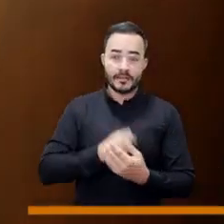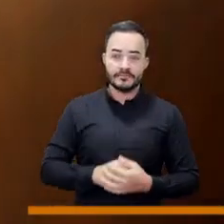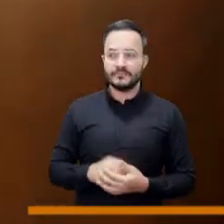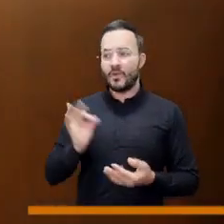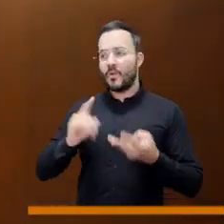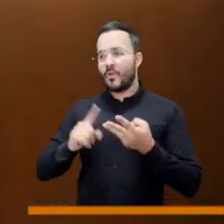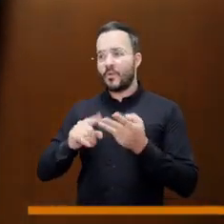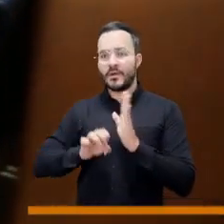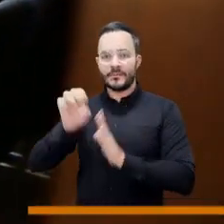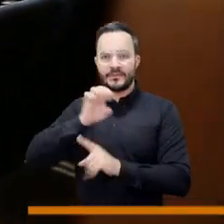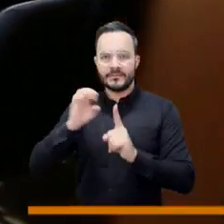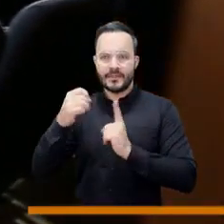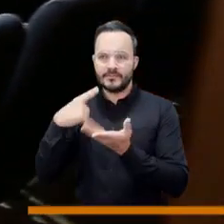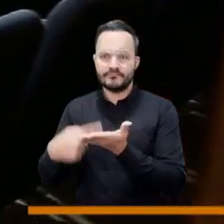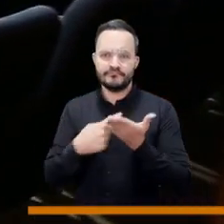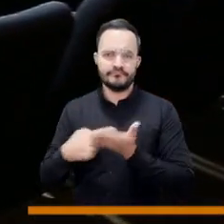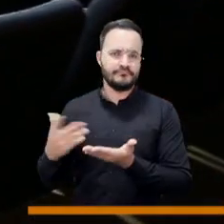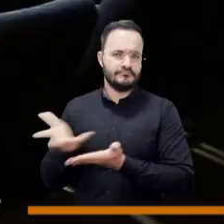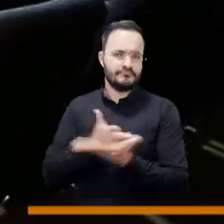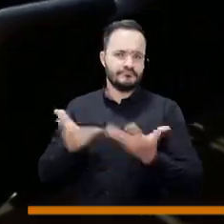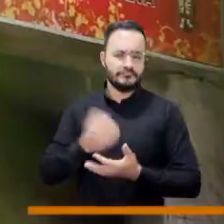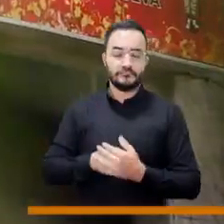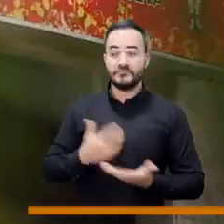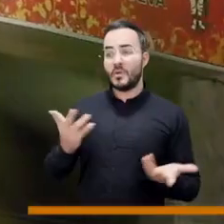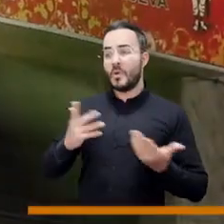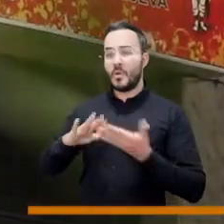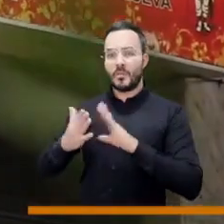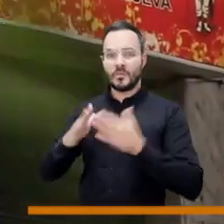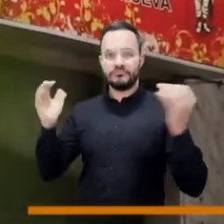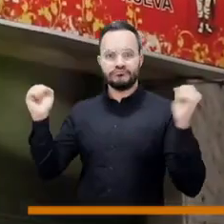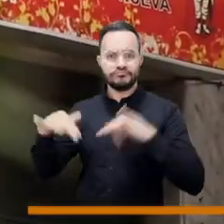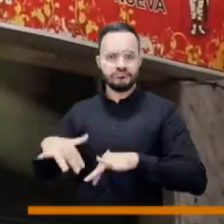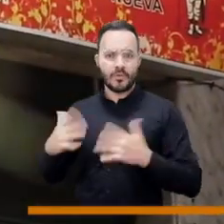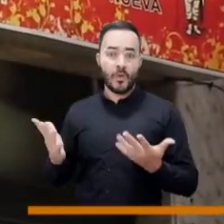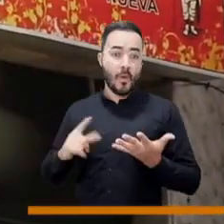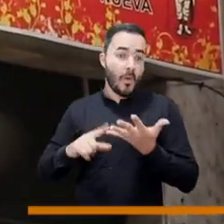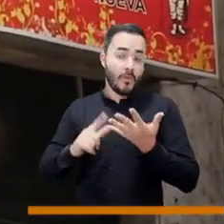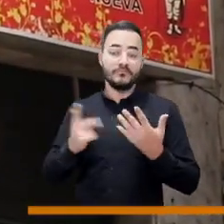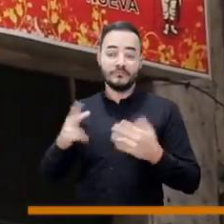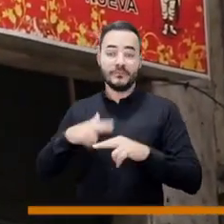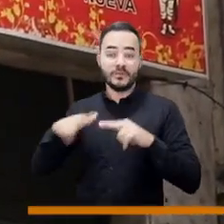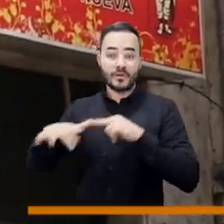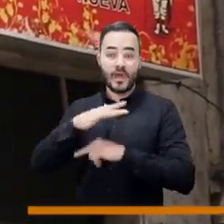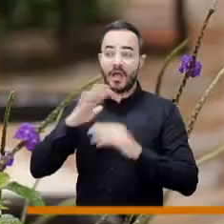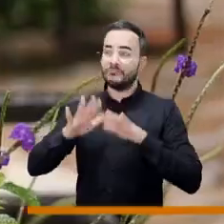artísticas, espacios para emprendedores, centros comunitarios y hasta áreas verdes.